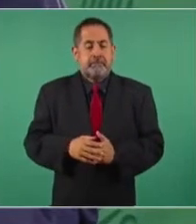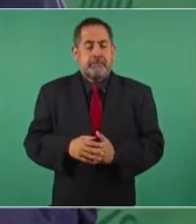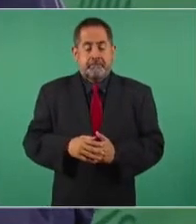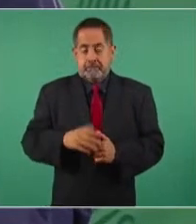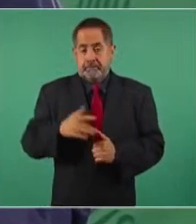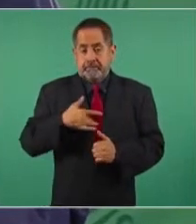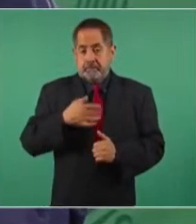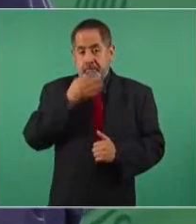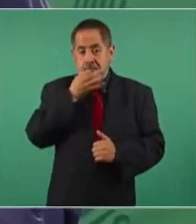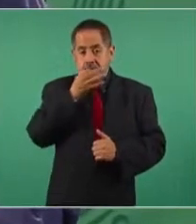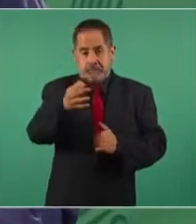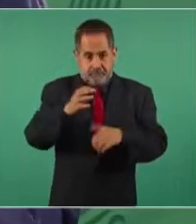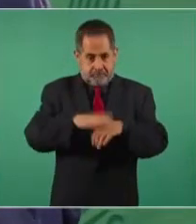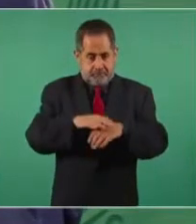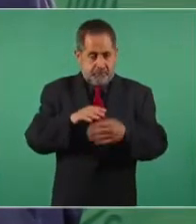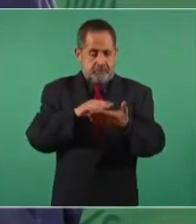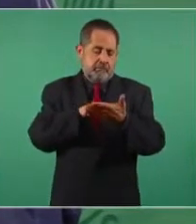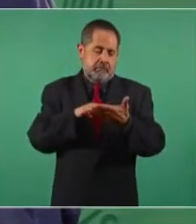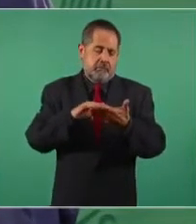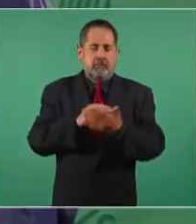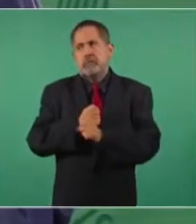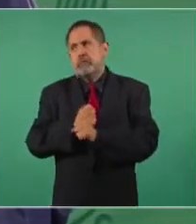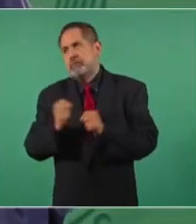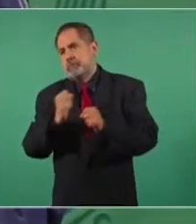se van a aburrir